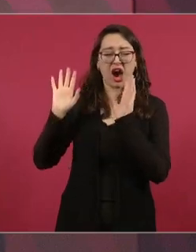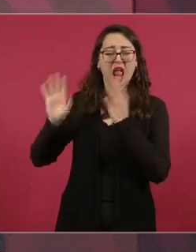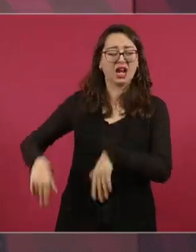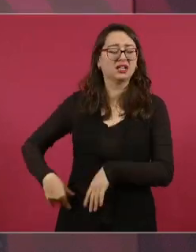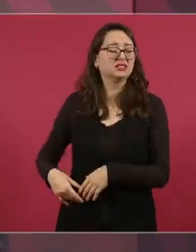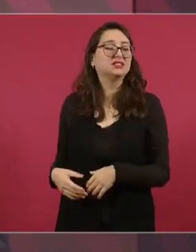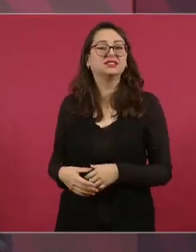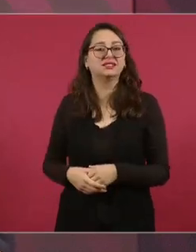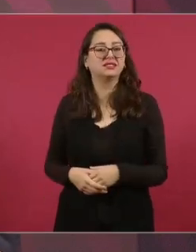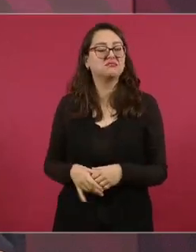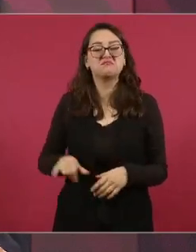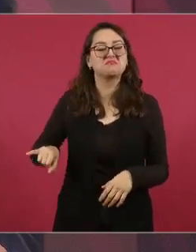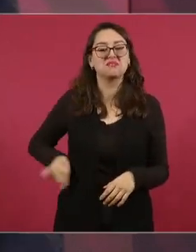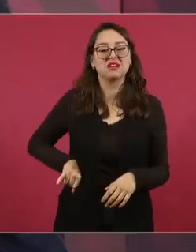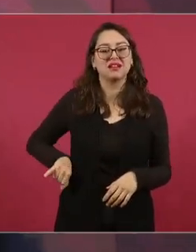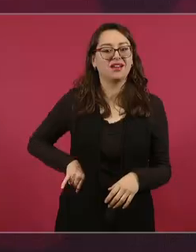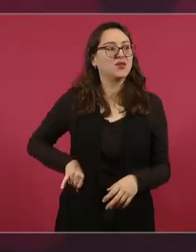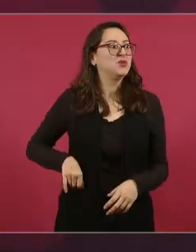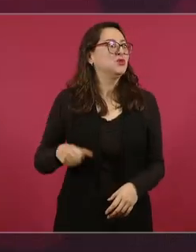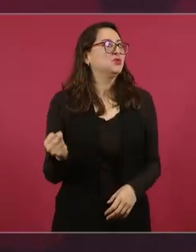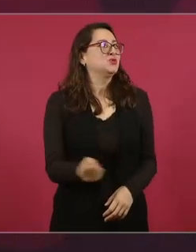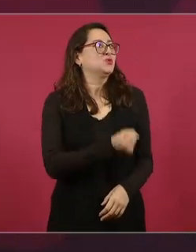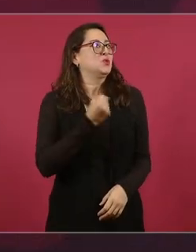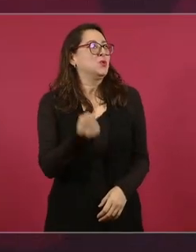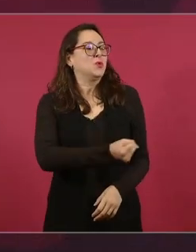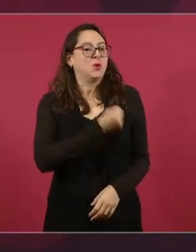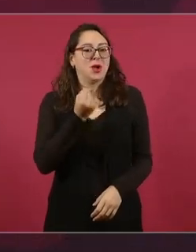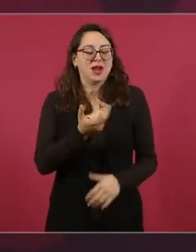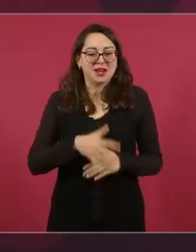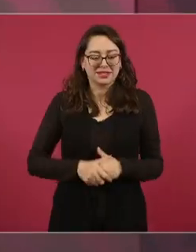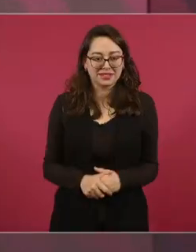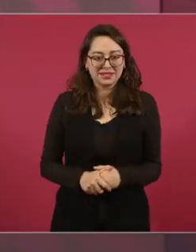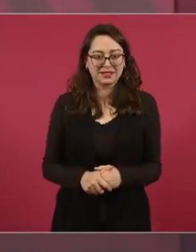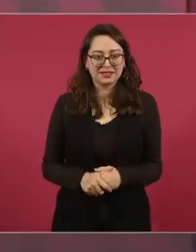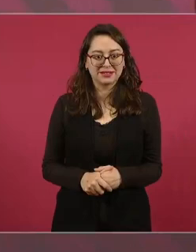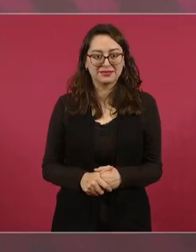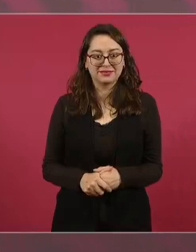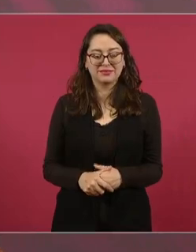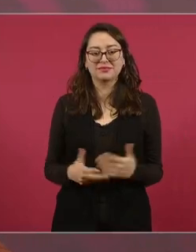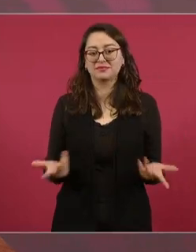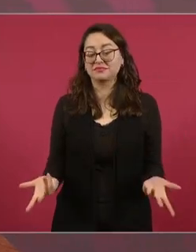entonces todas las concesiones del centro al norte.